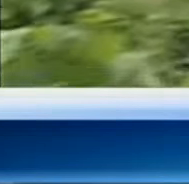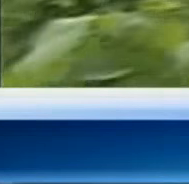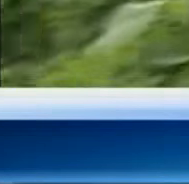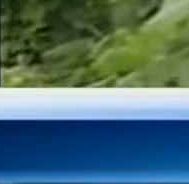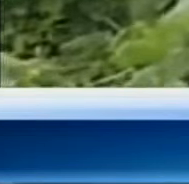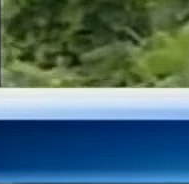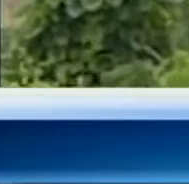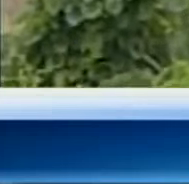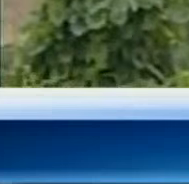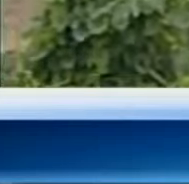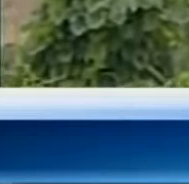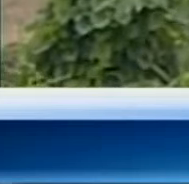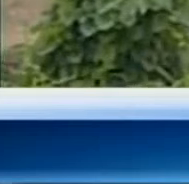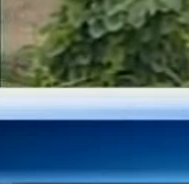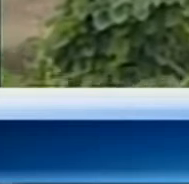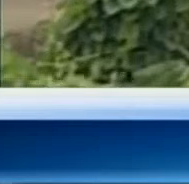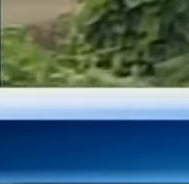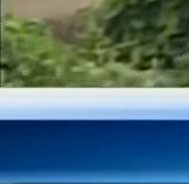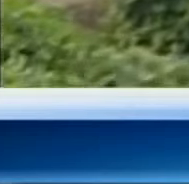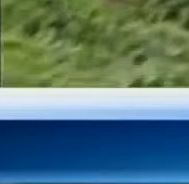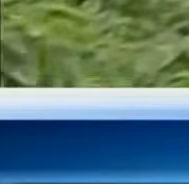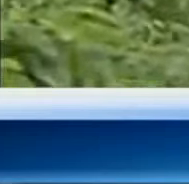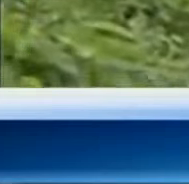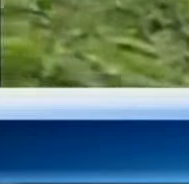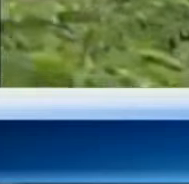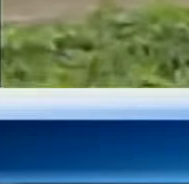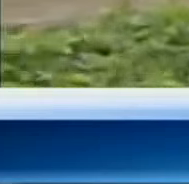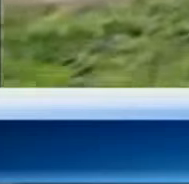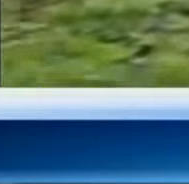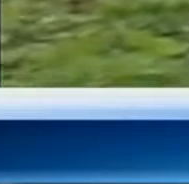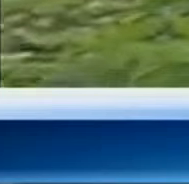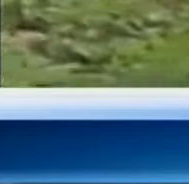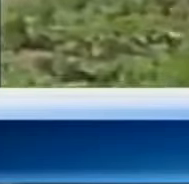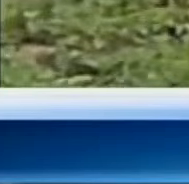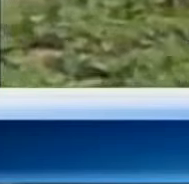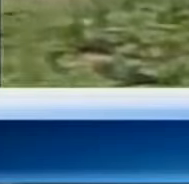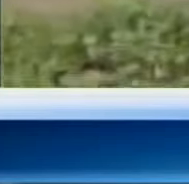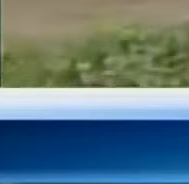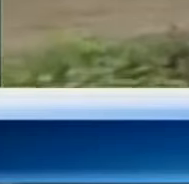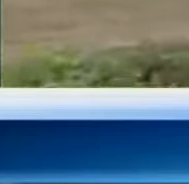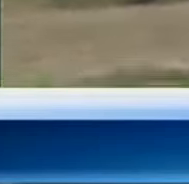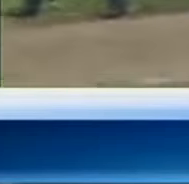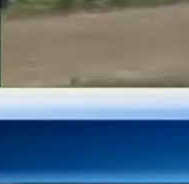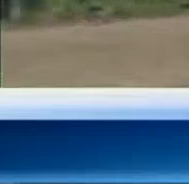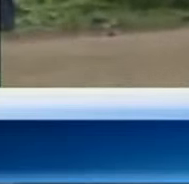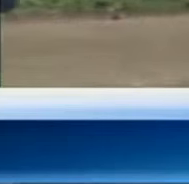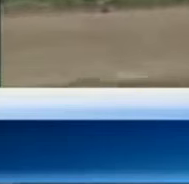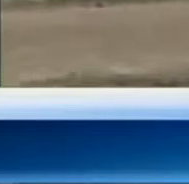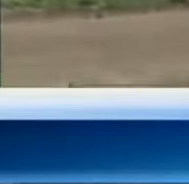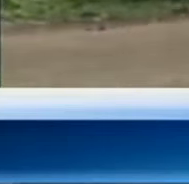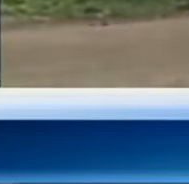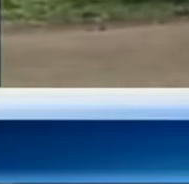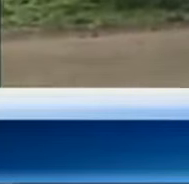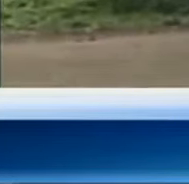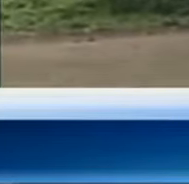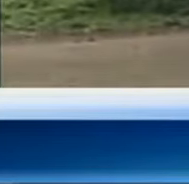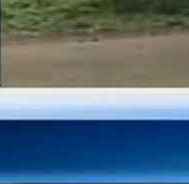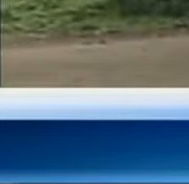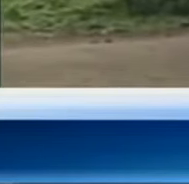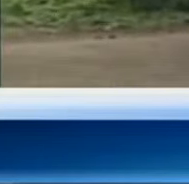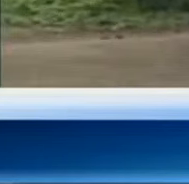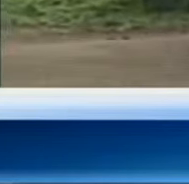hay maquinaria, un hidrocleaner, para proceder con la limpieza. Ingeniero, ¿en dónde estamos? Tenemos al ingeniero Valdivieso de